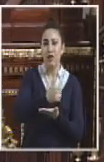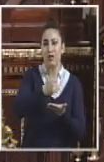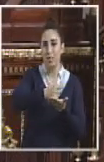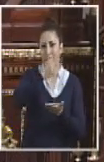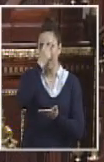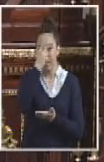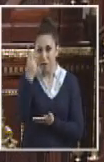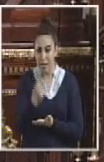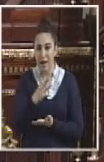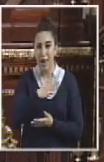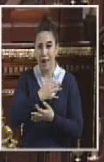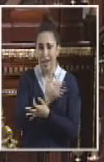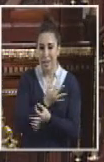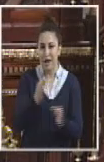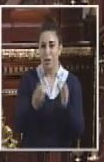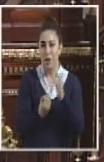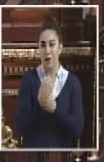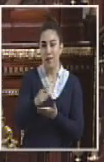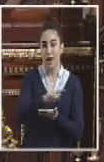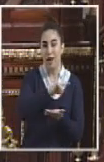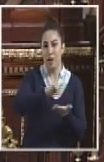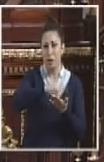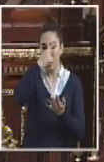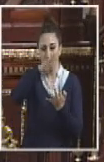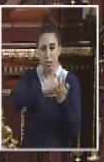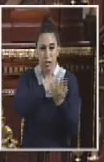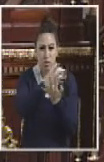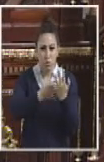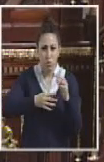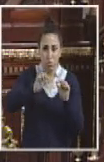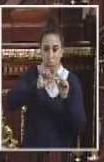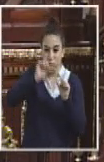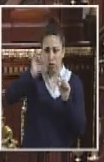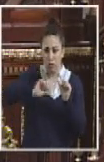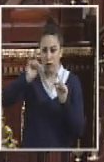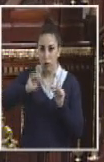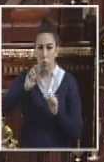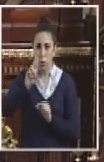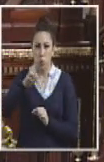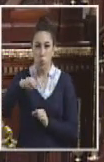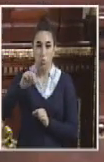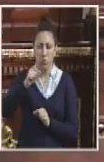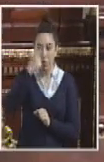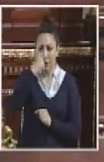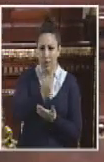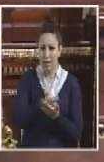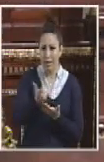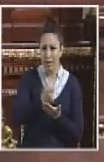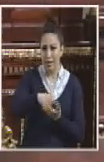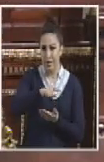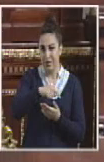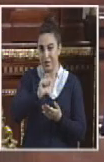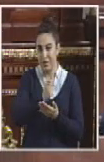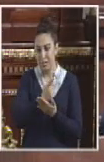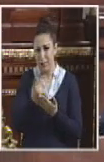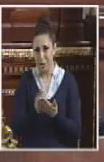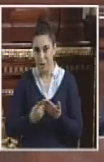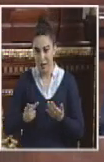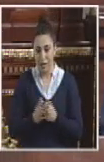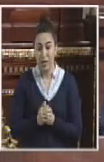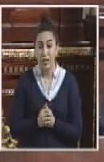para determinar el valor de la unidad de medida y actualización. Por lo antes expuesto y